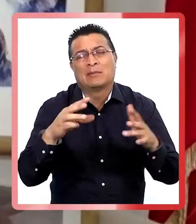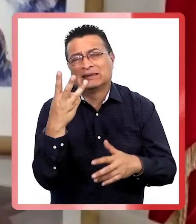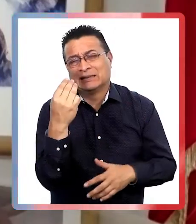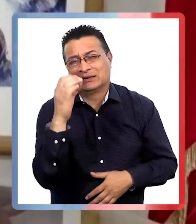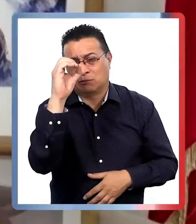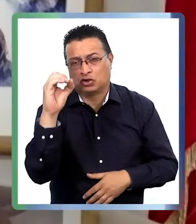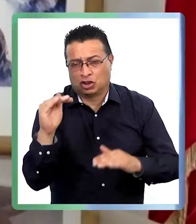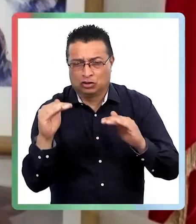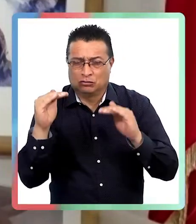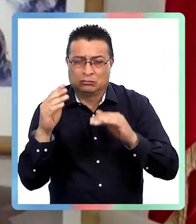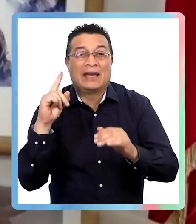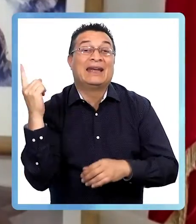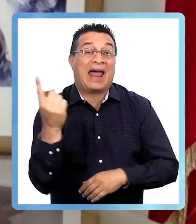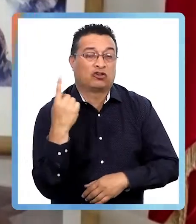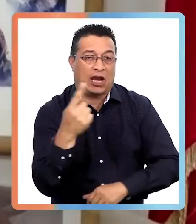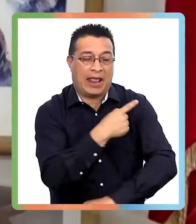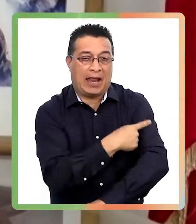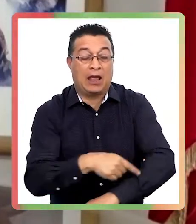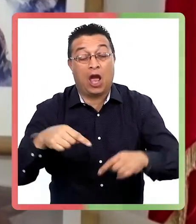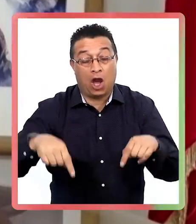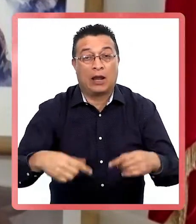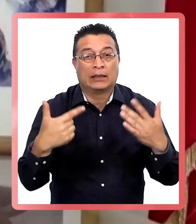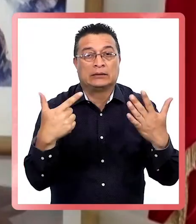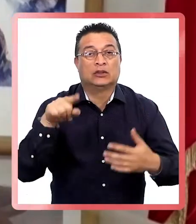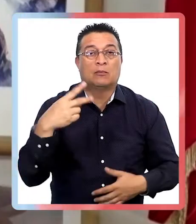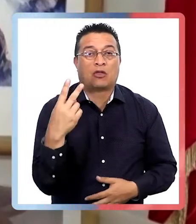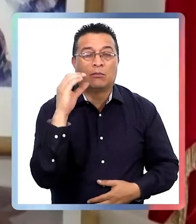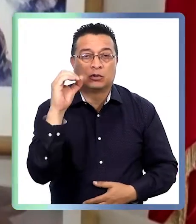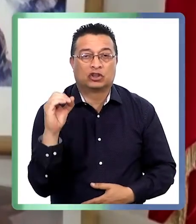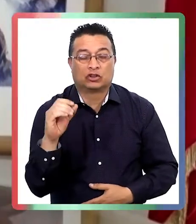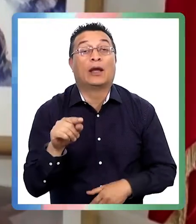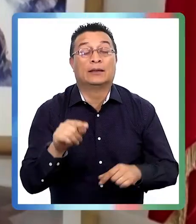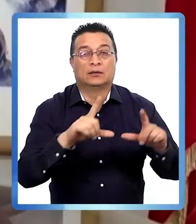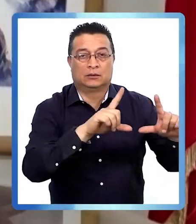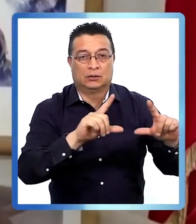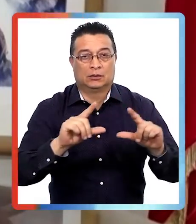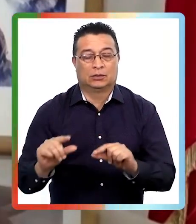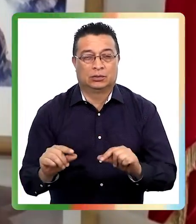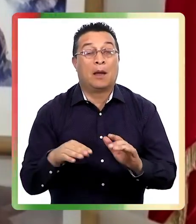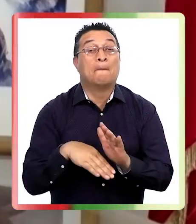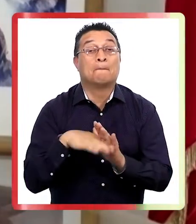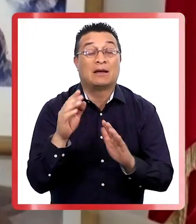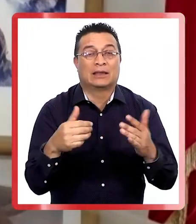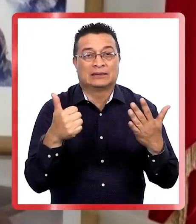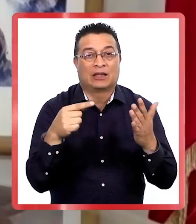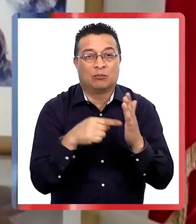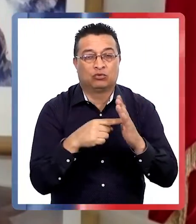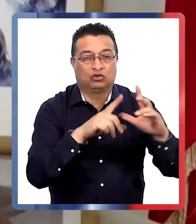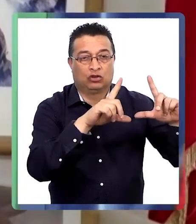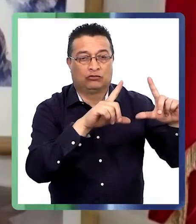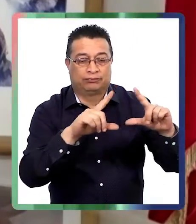13 y algo por ciento promedio nacional. Hoy día estamos en 7,2%. Esa es la reducción, prácticamente más de 6